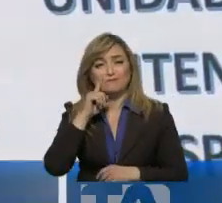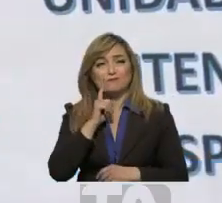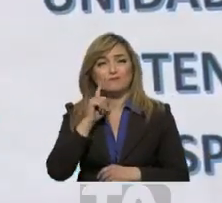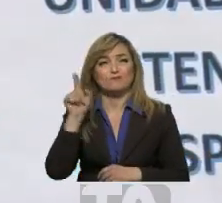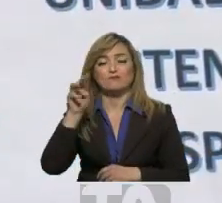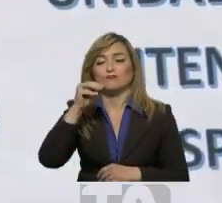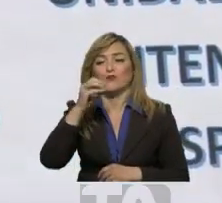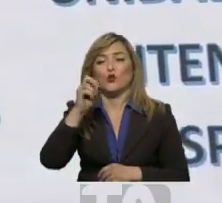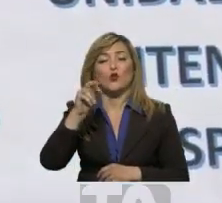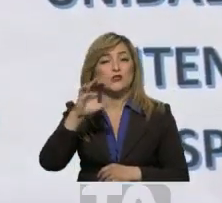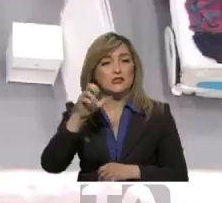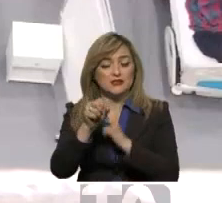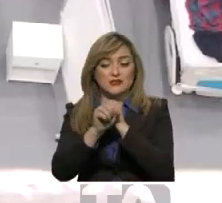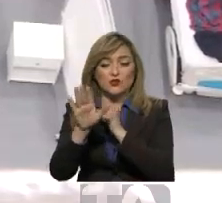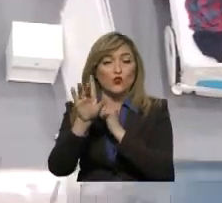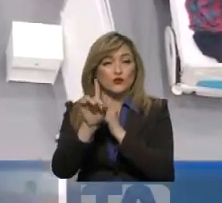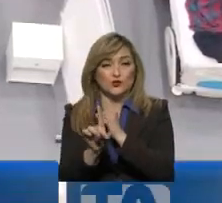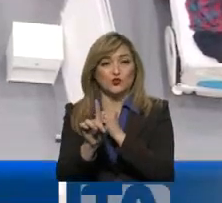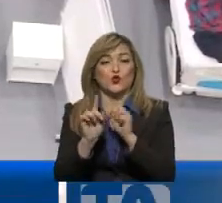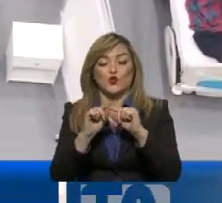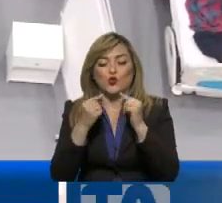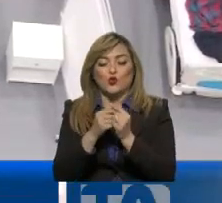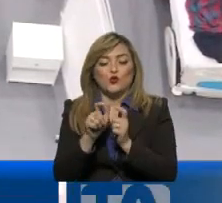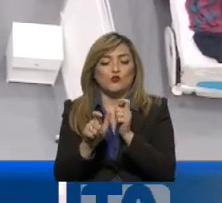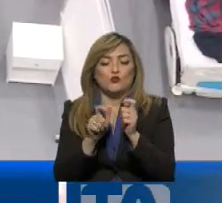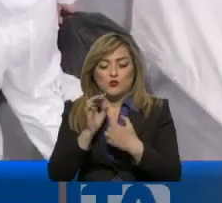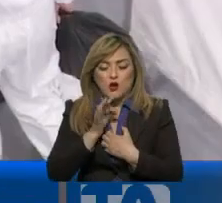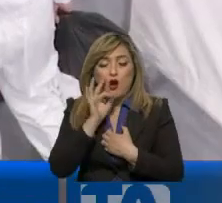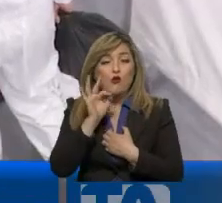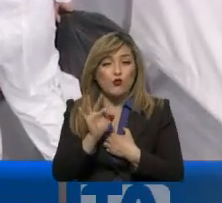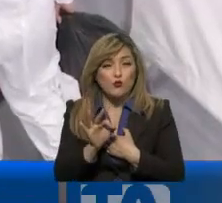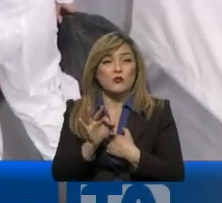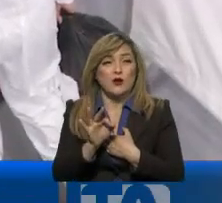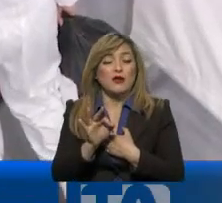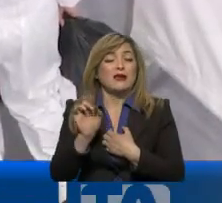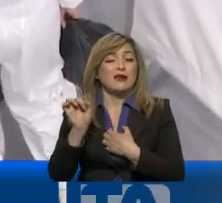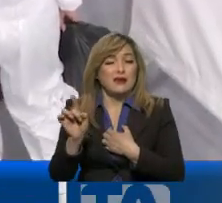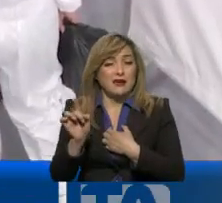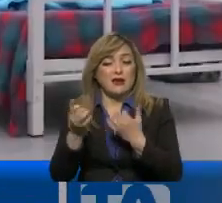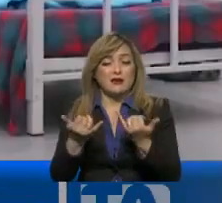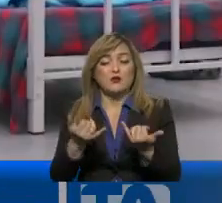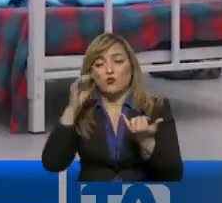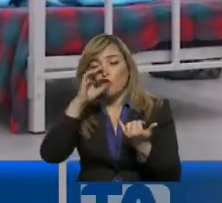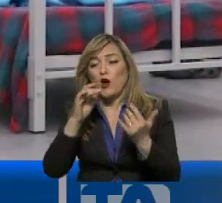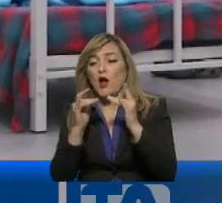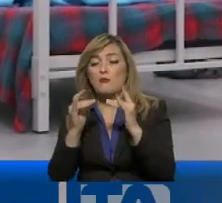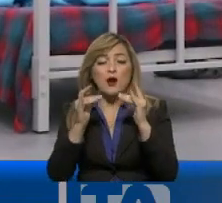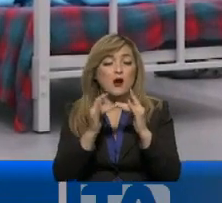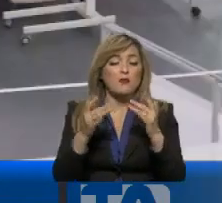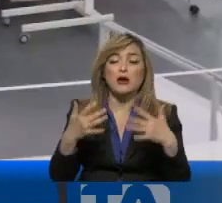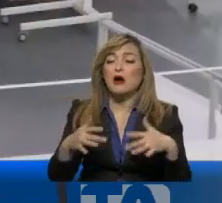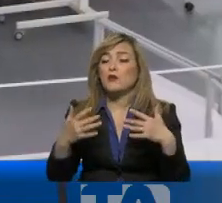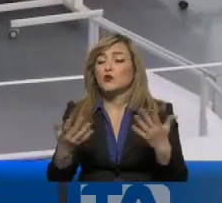Mónica, de 51 años de edad, formó parte de ese grupo de pacientes contagiados de COVID-19 que actualmente buscan una cama en